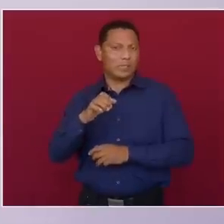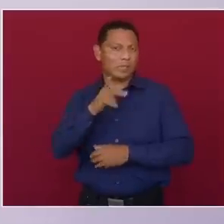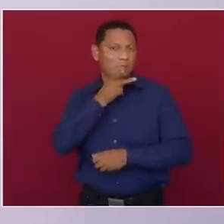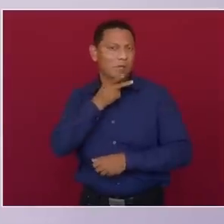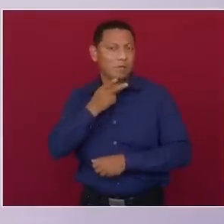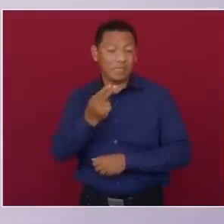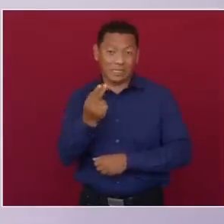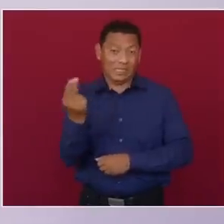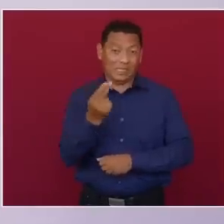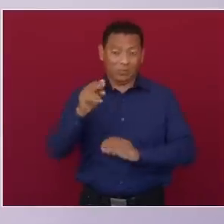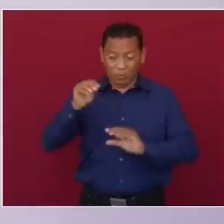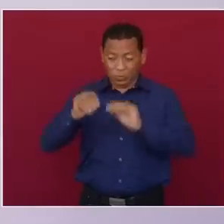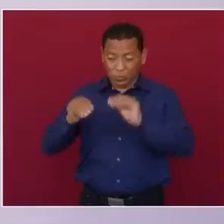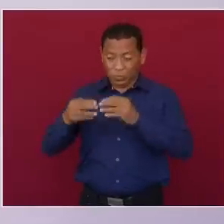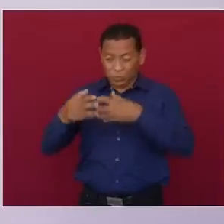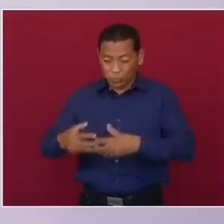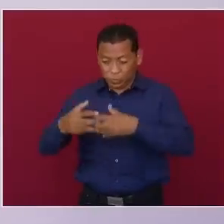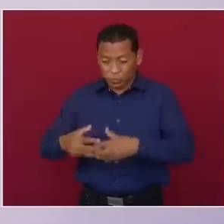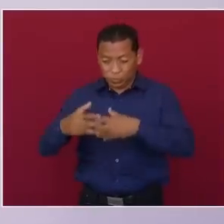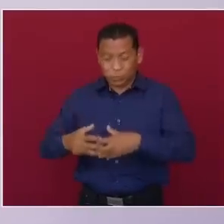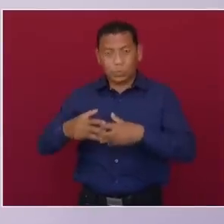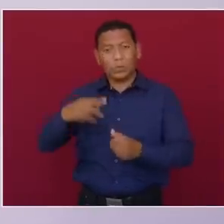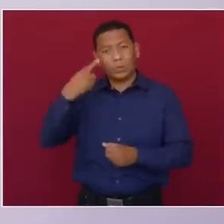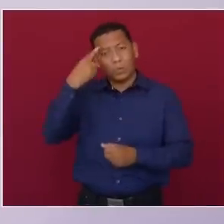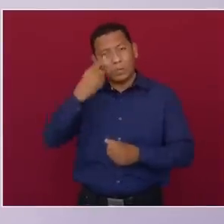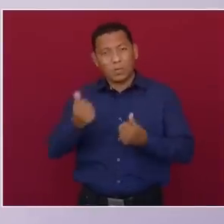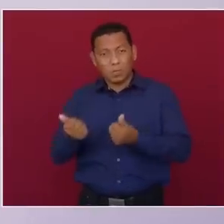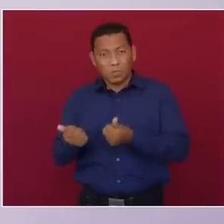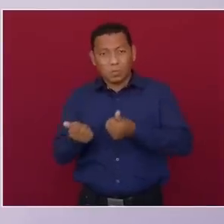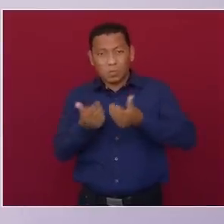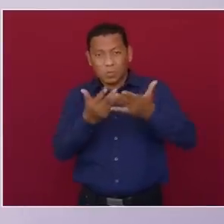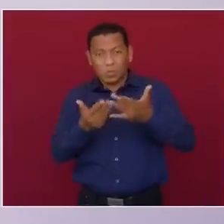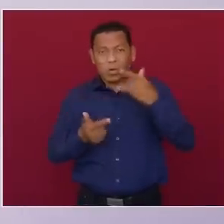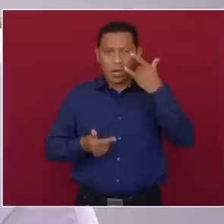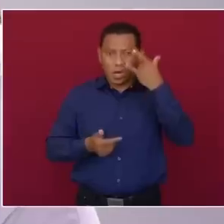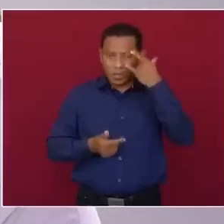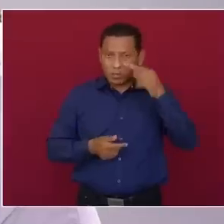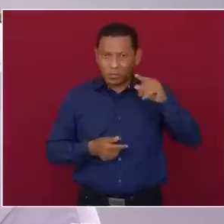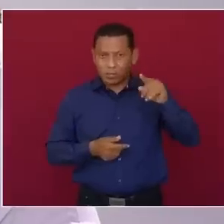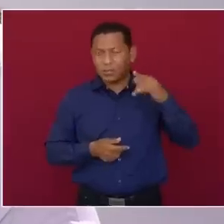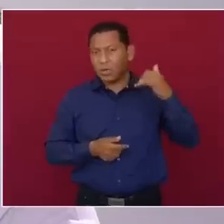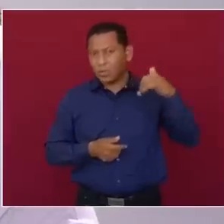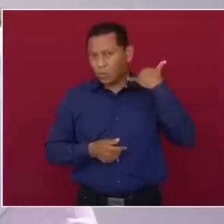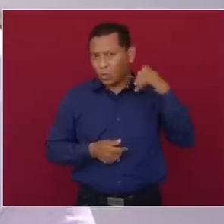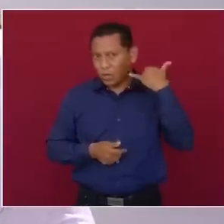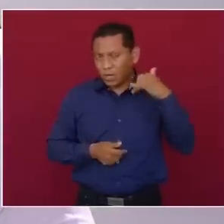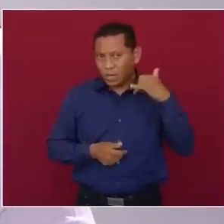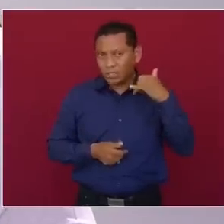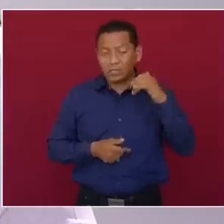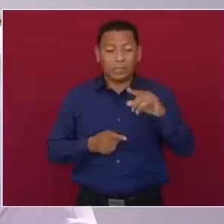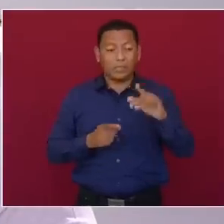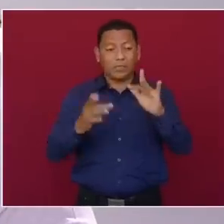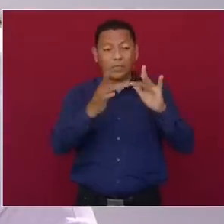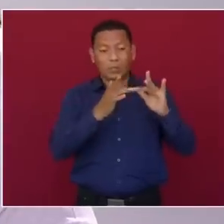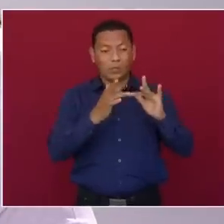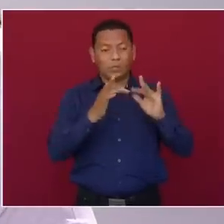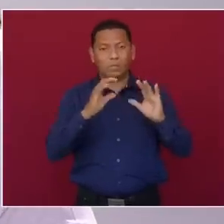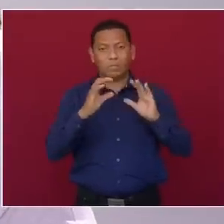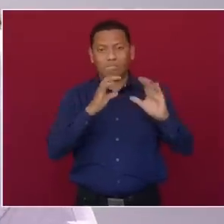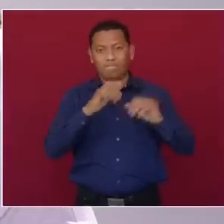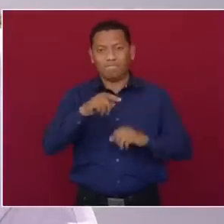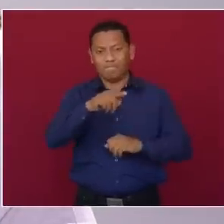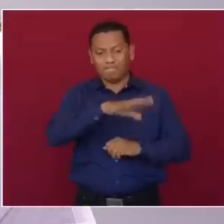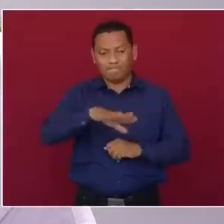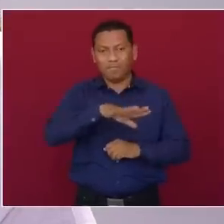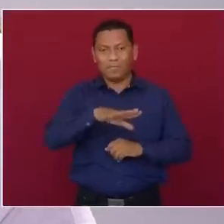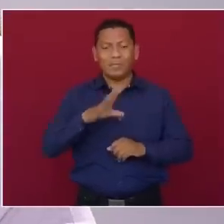procesar para distribuir combustibles hacia la península de Yucatán e interconectarse mediante los